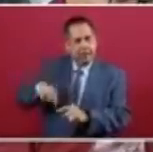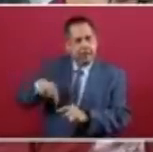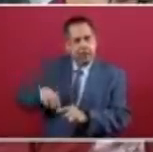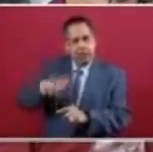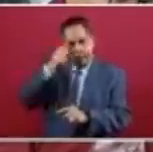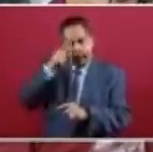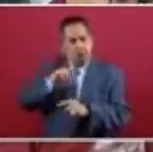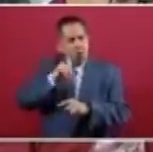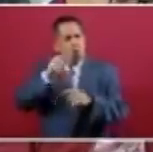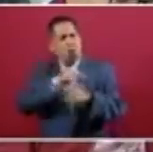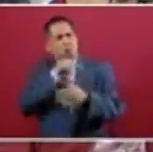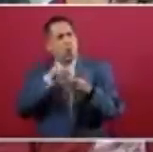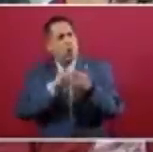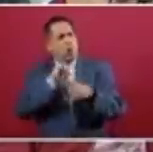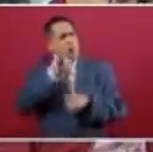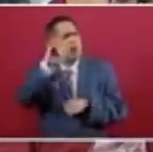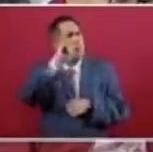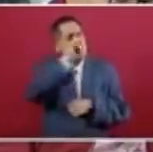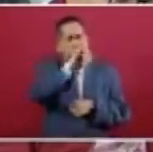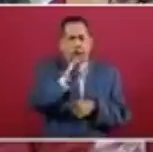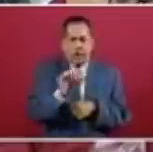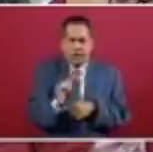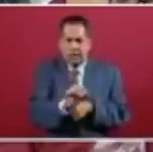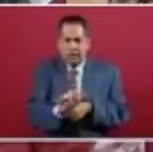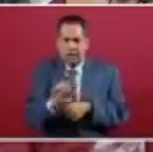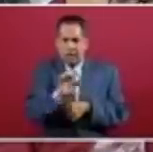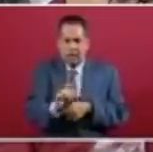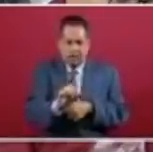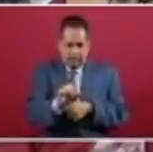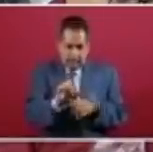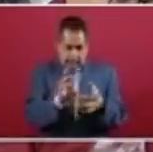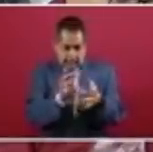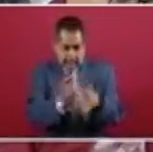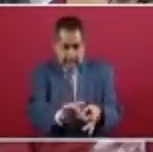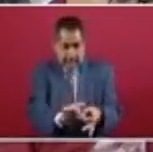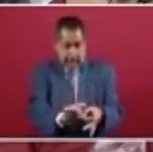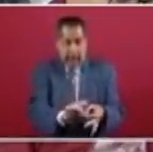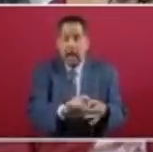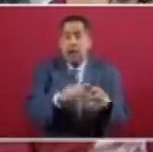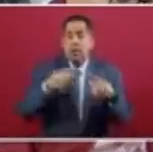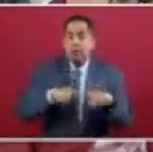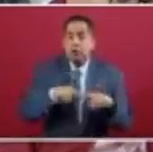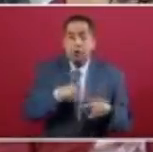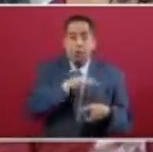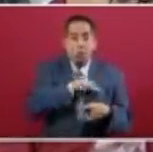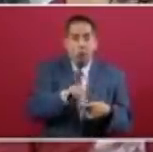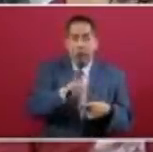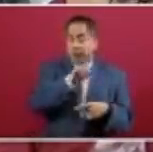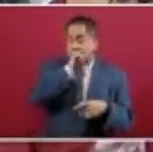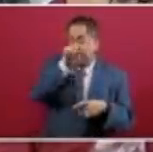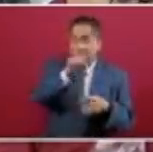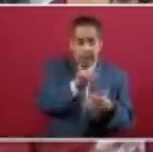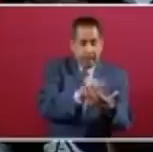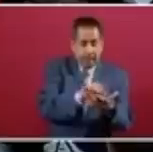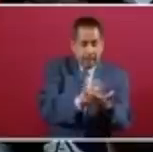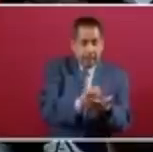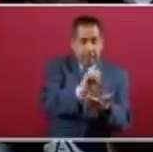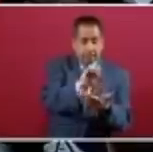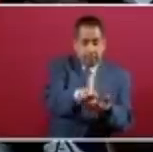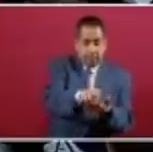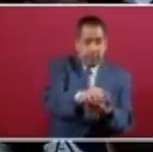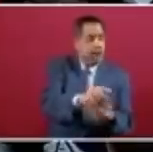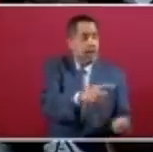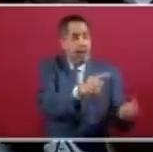las partes lejanas donde hay un cajero del Banco del Bienestar, los connacionales que van a las remesas a sus paisanos, a